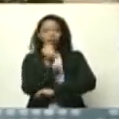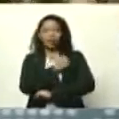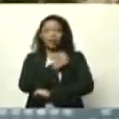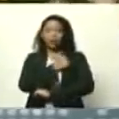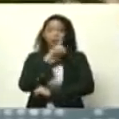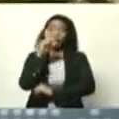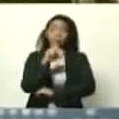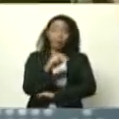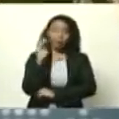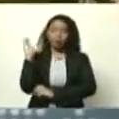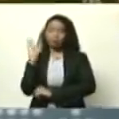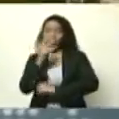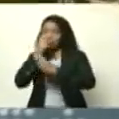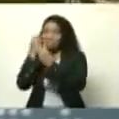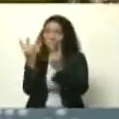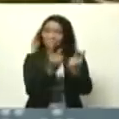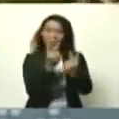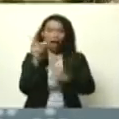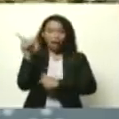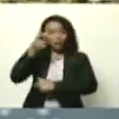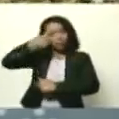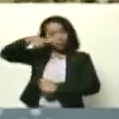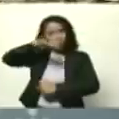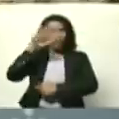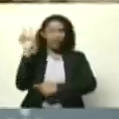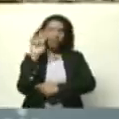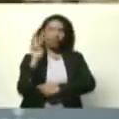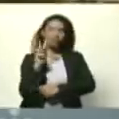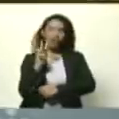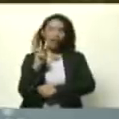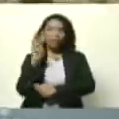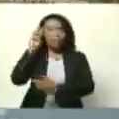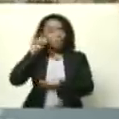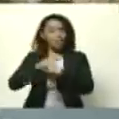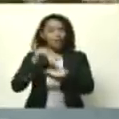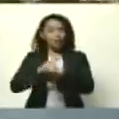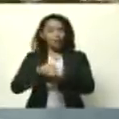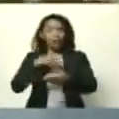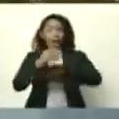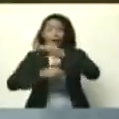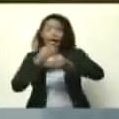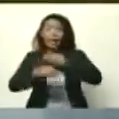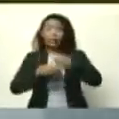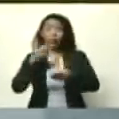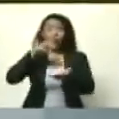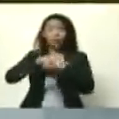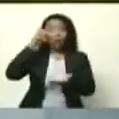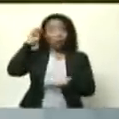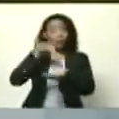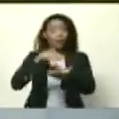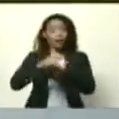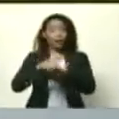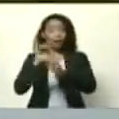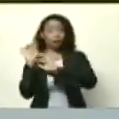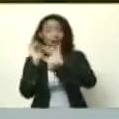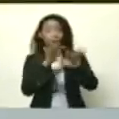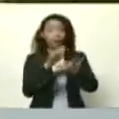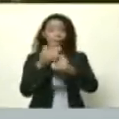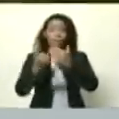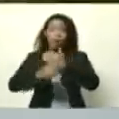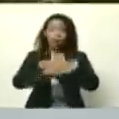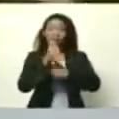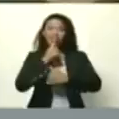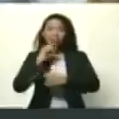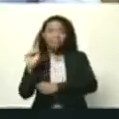dimos la bienvenida a todo ese pueblo venezolano y mirandino que optó por el Estado Miranda, pero creo que más allá de quién